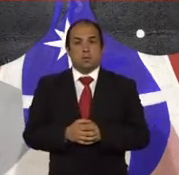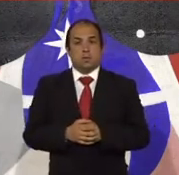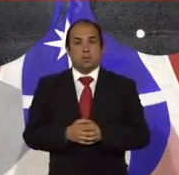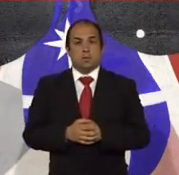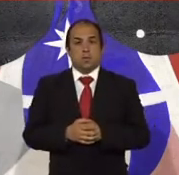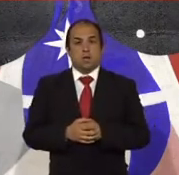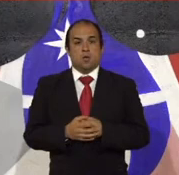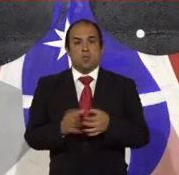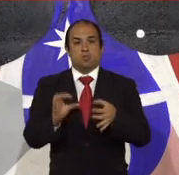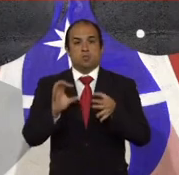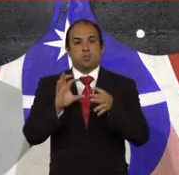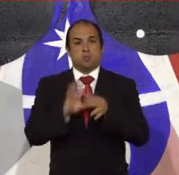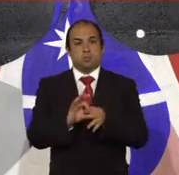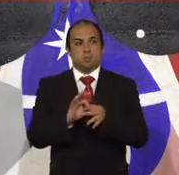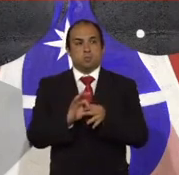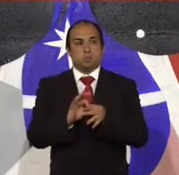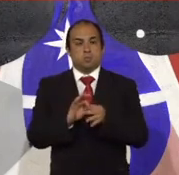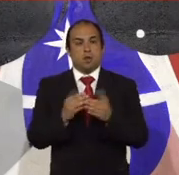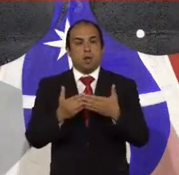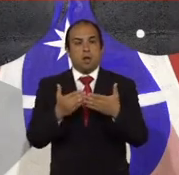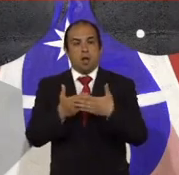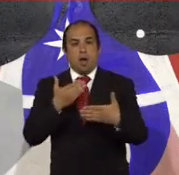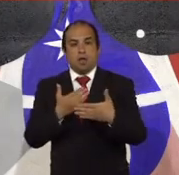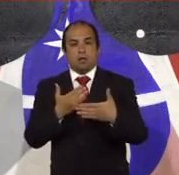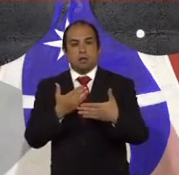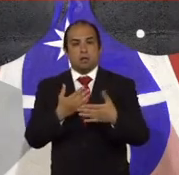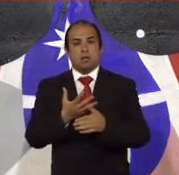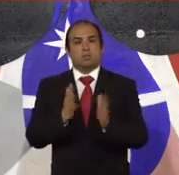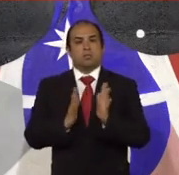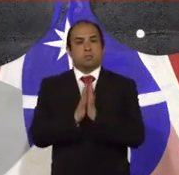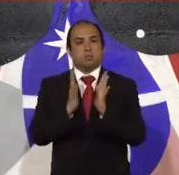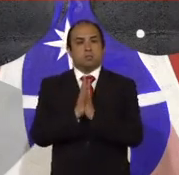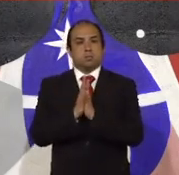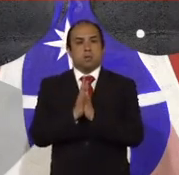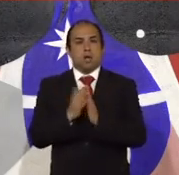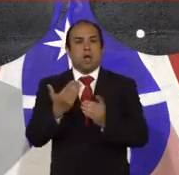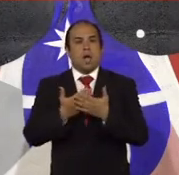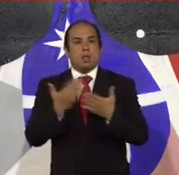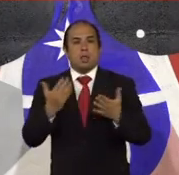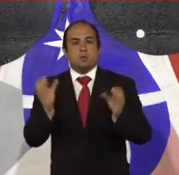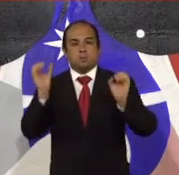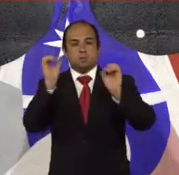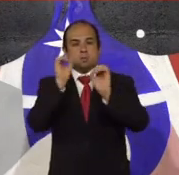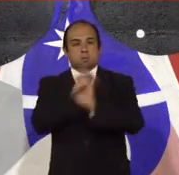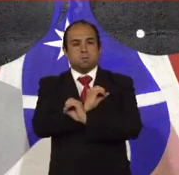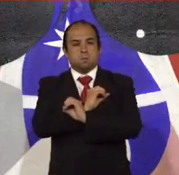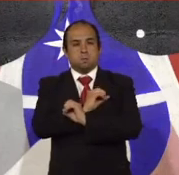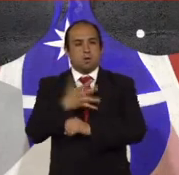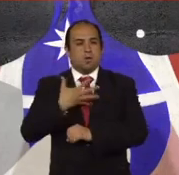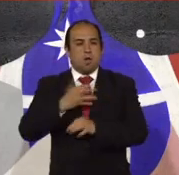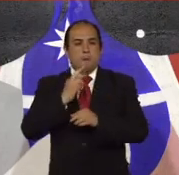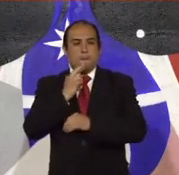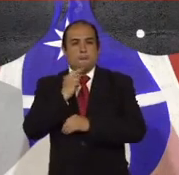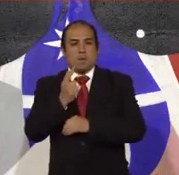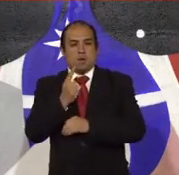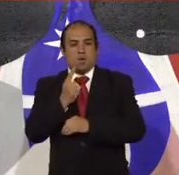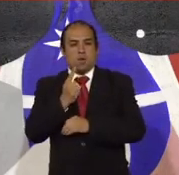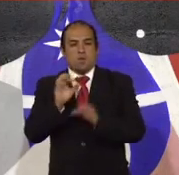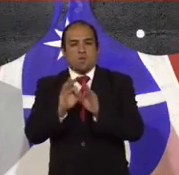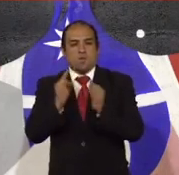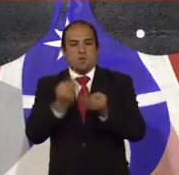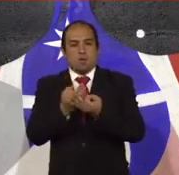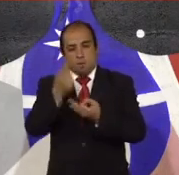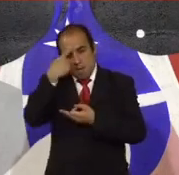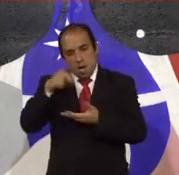previamente a esta intervención estaba sumamente oscura y no tenía las mejores condiciones